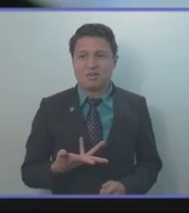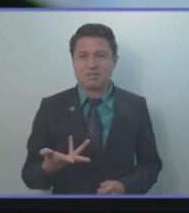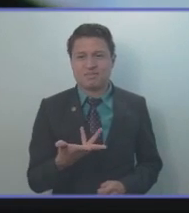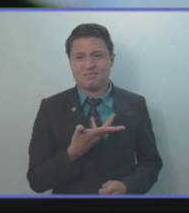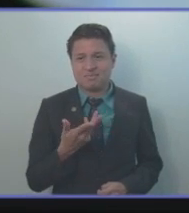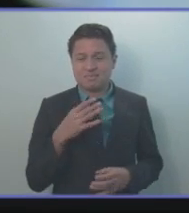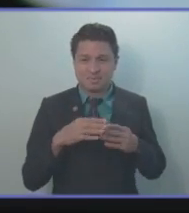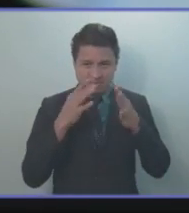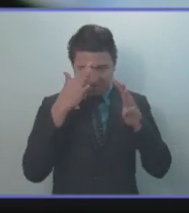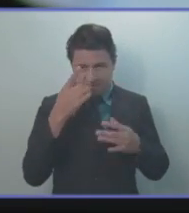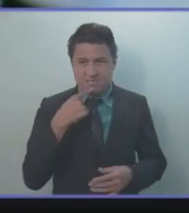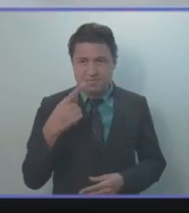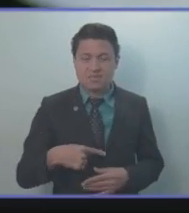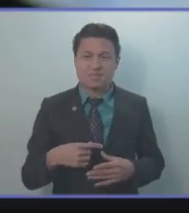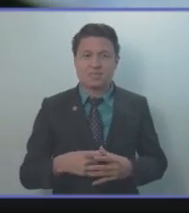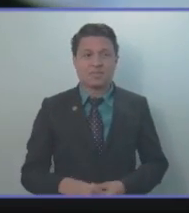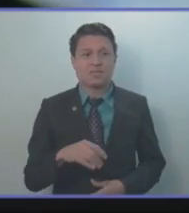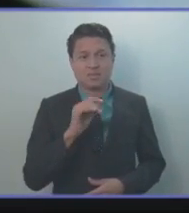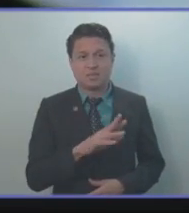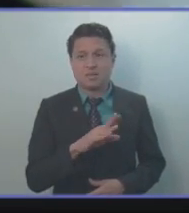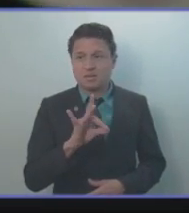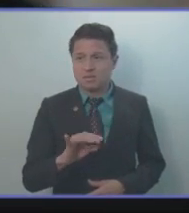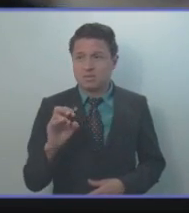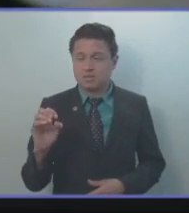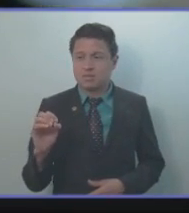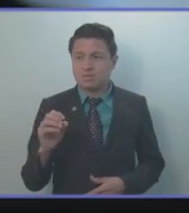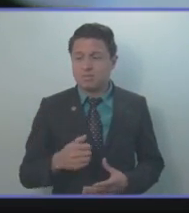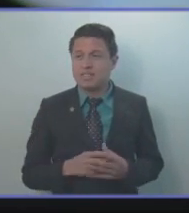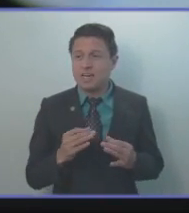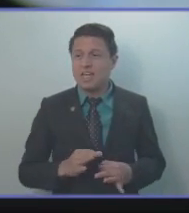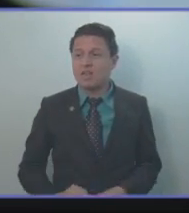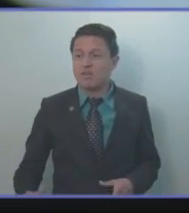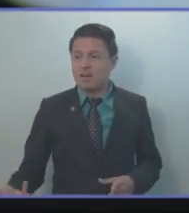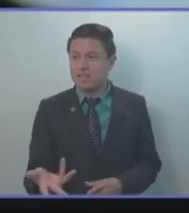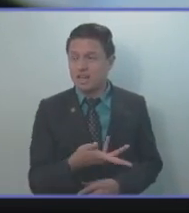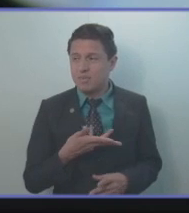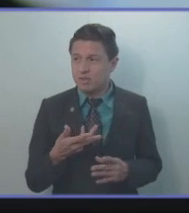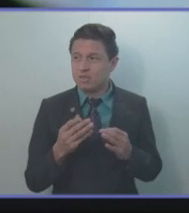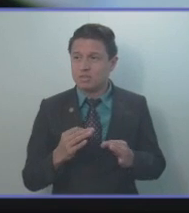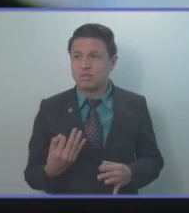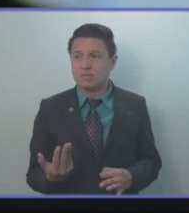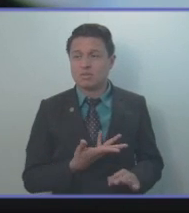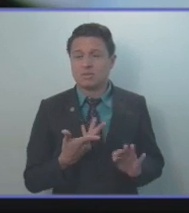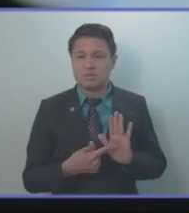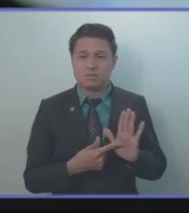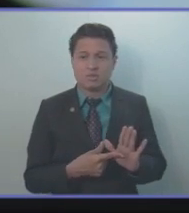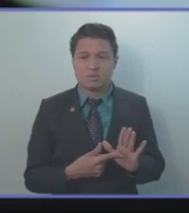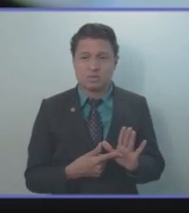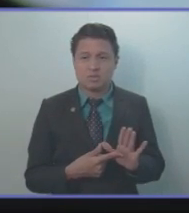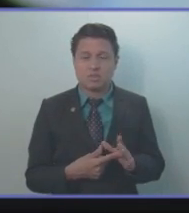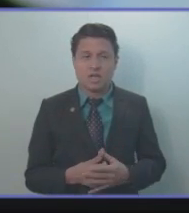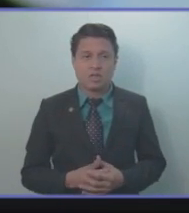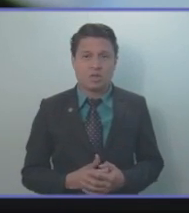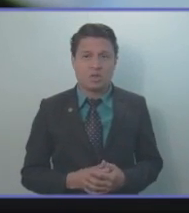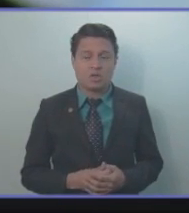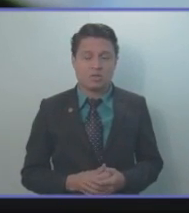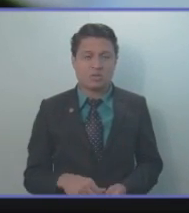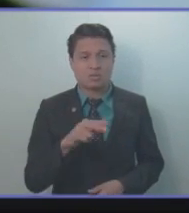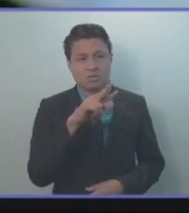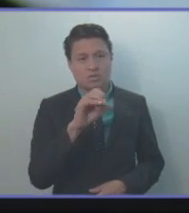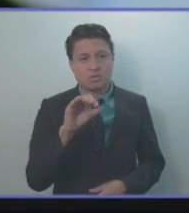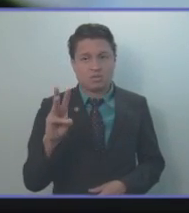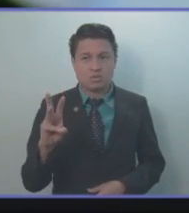que por decreto legislativo número 581 de fecha 18 de octubre del 2001, publicado en el Diario Oficial número 206,